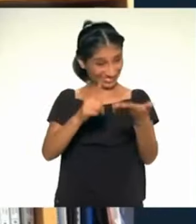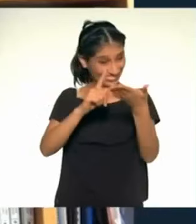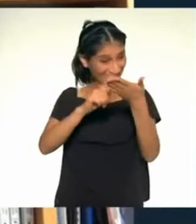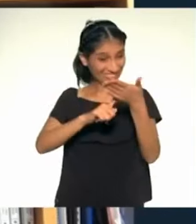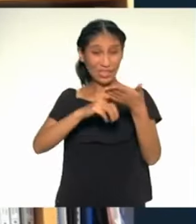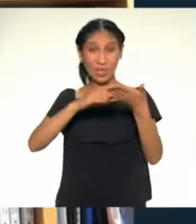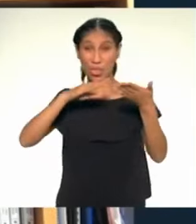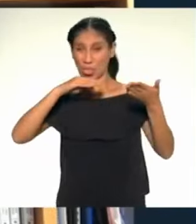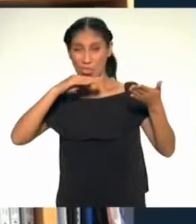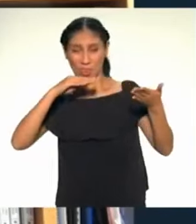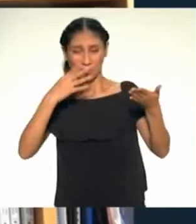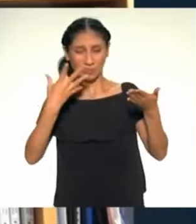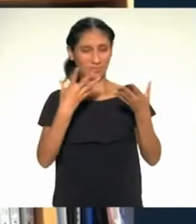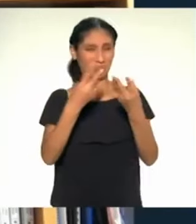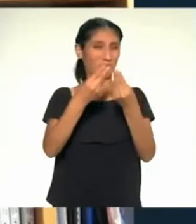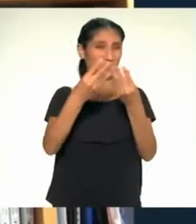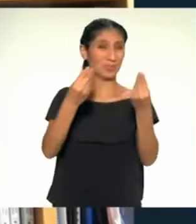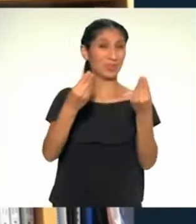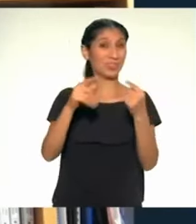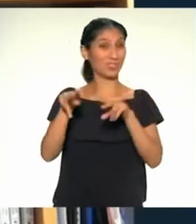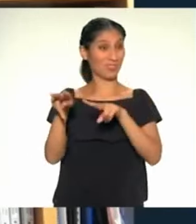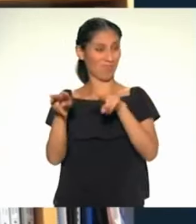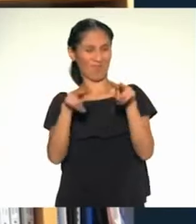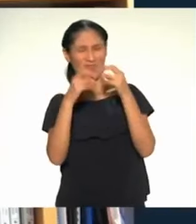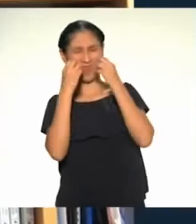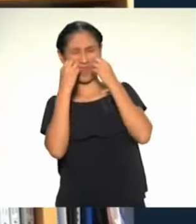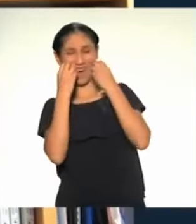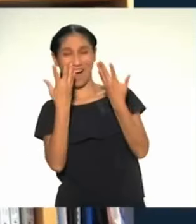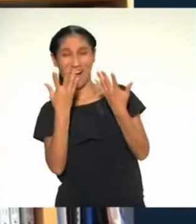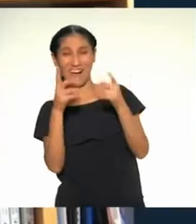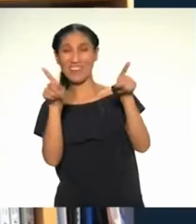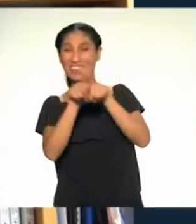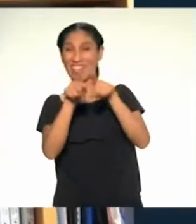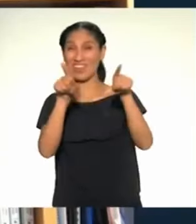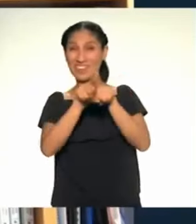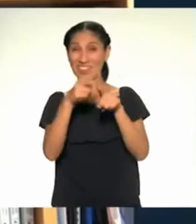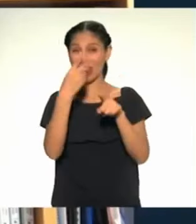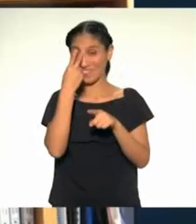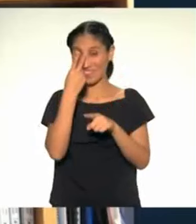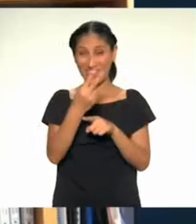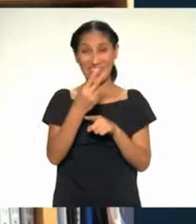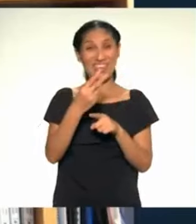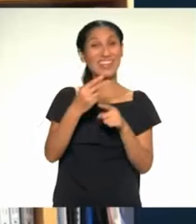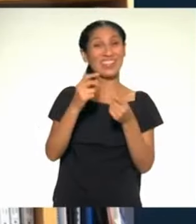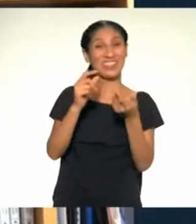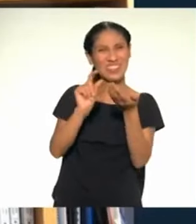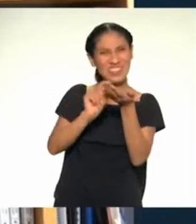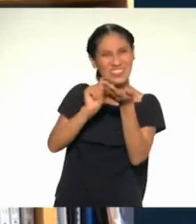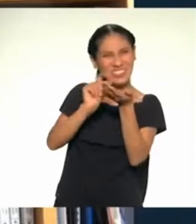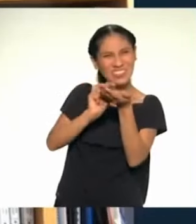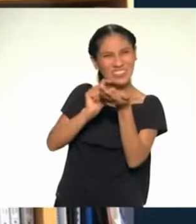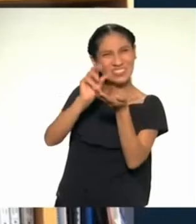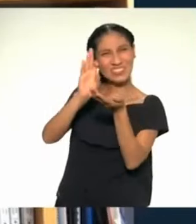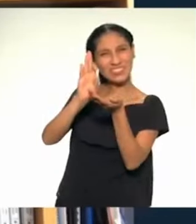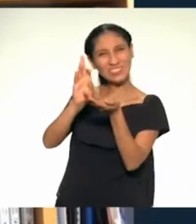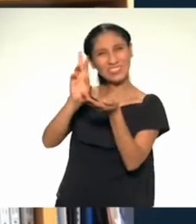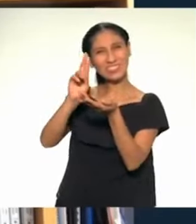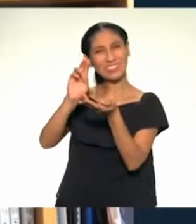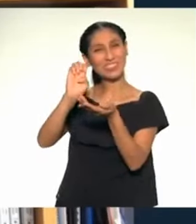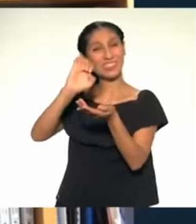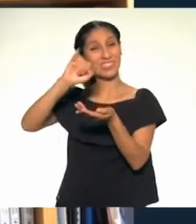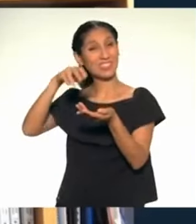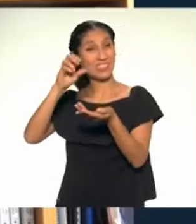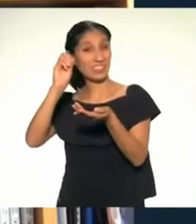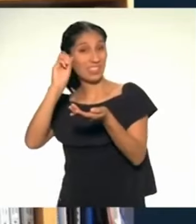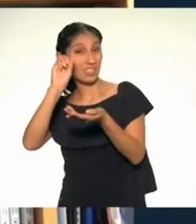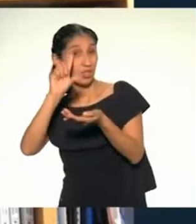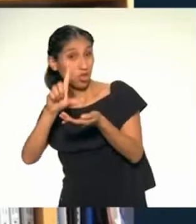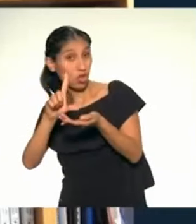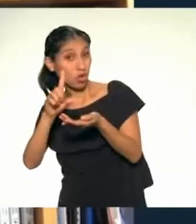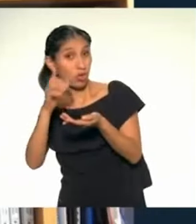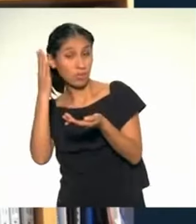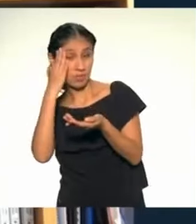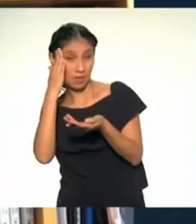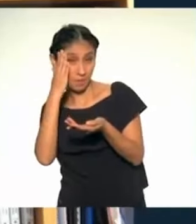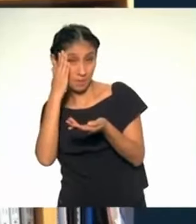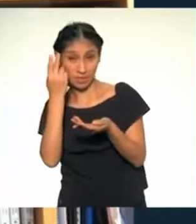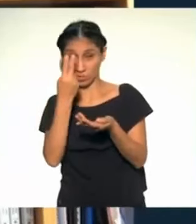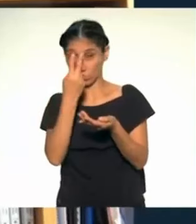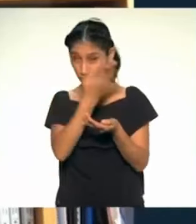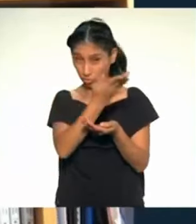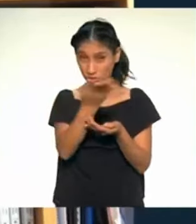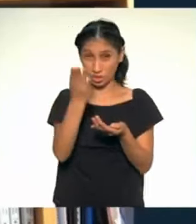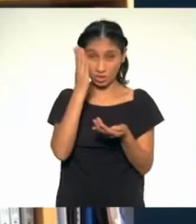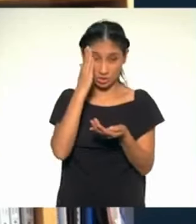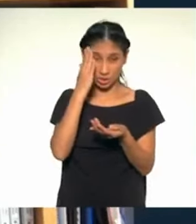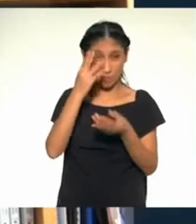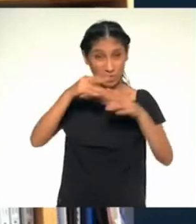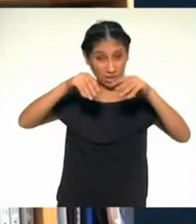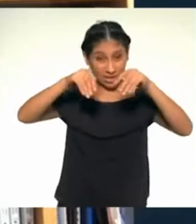kiwicha, del fejol, también del algodón de colores. ¿Sabían ustedes que el Perú tiene algodón